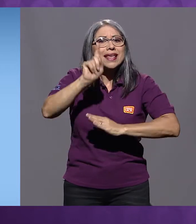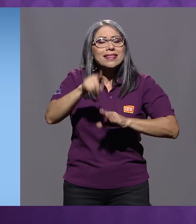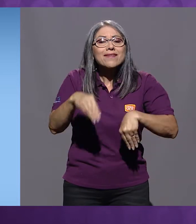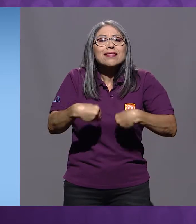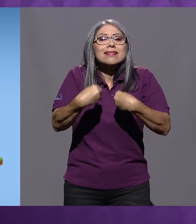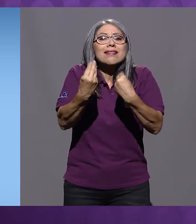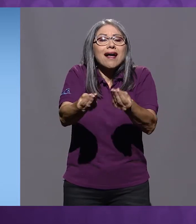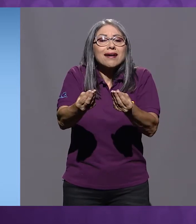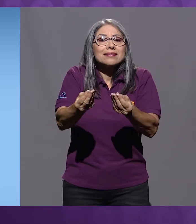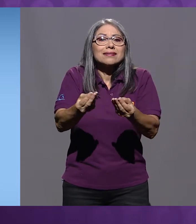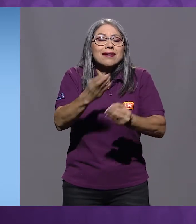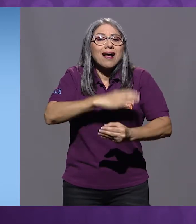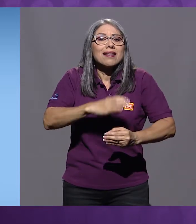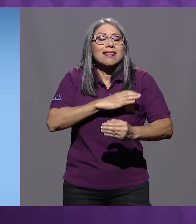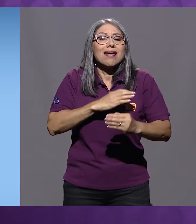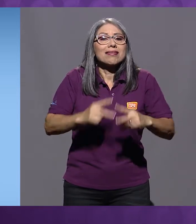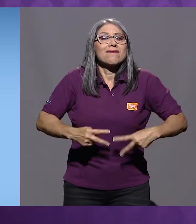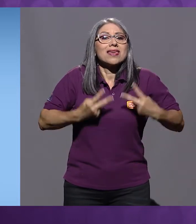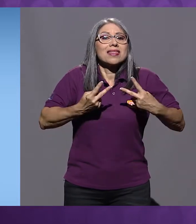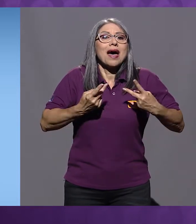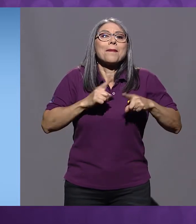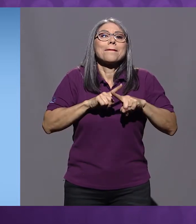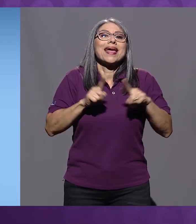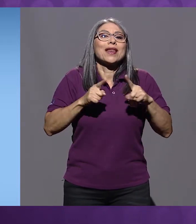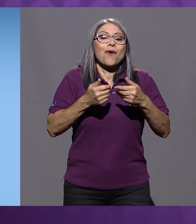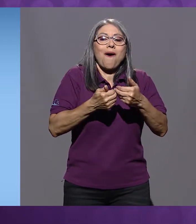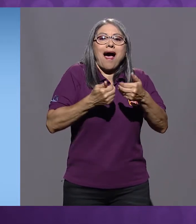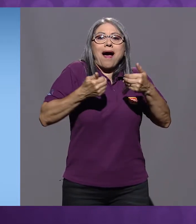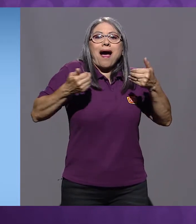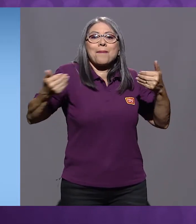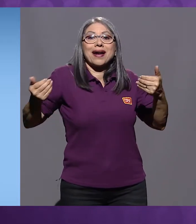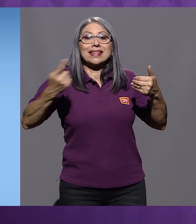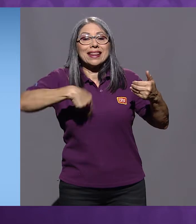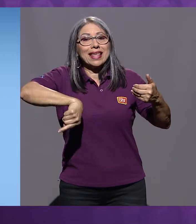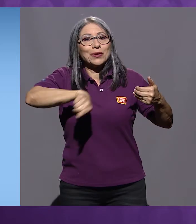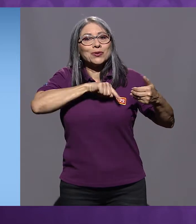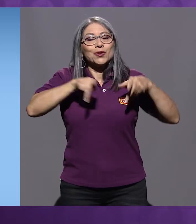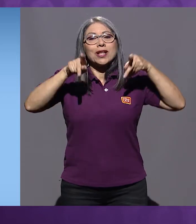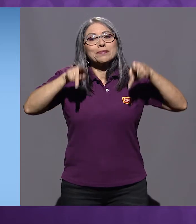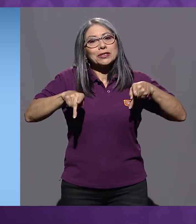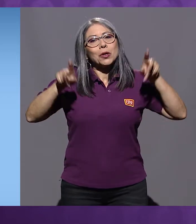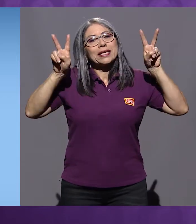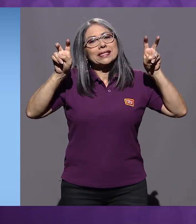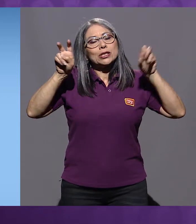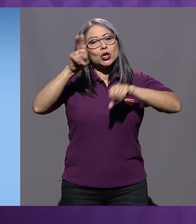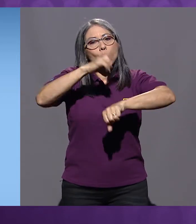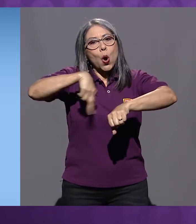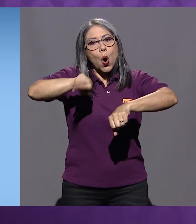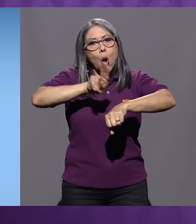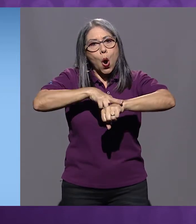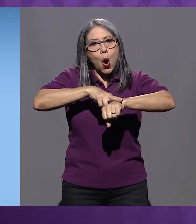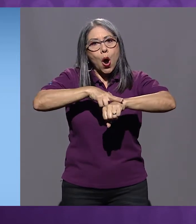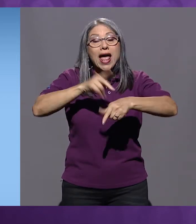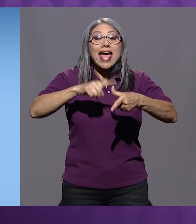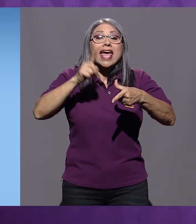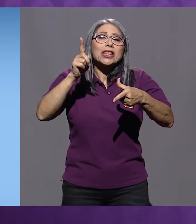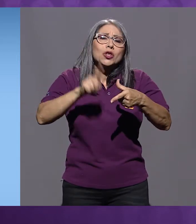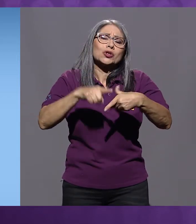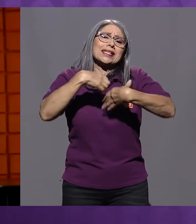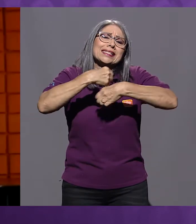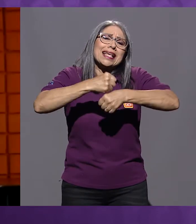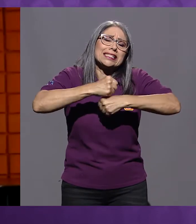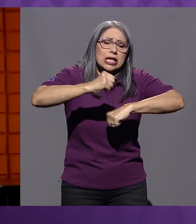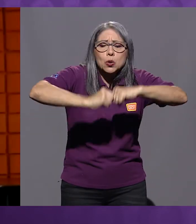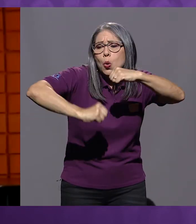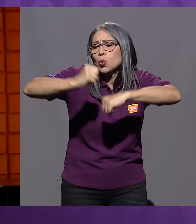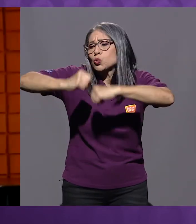pero aparte de nosotros, de las personas consideradas normales. Entonces se crearon grandes centros,